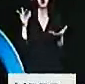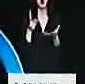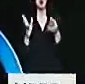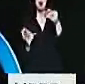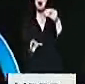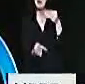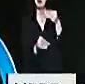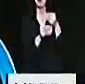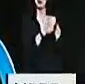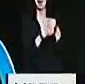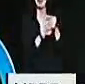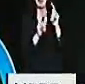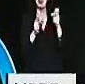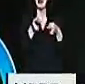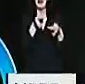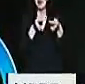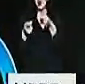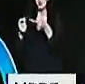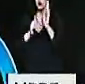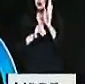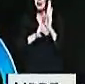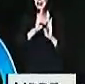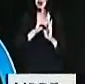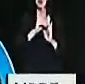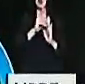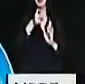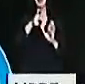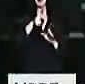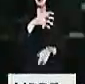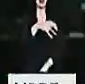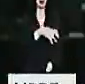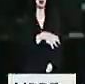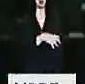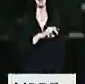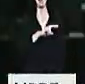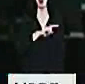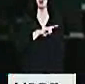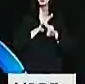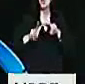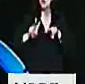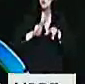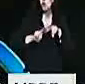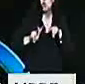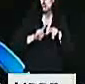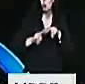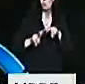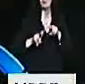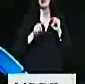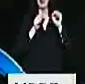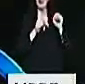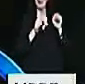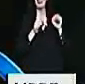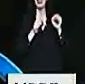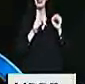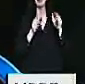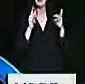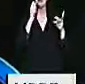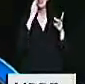contribuir a la reactivación económica, desarrollo de Valparaíso, fue una de las principales misiones. Está en el corazón. Este es un tema